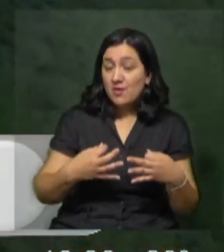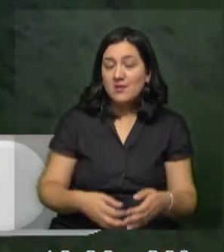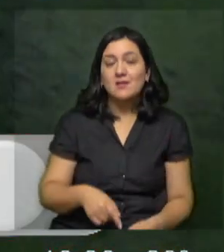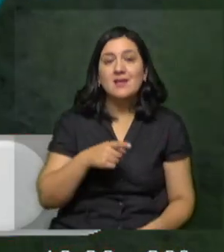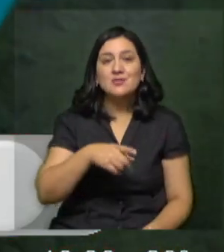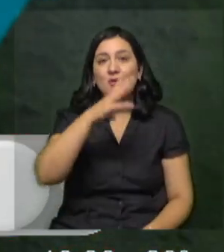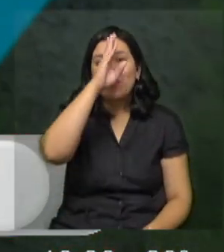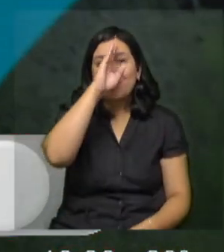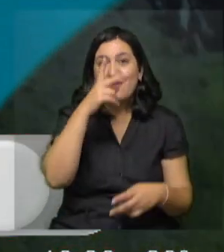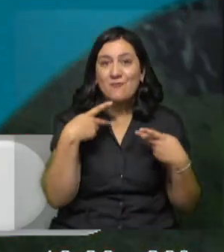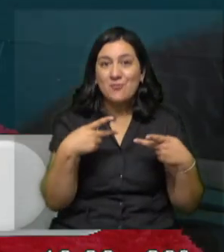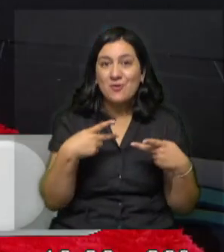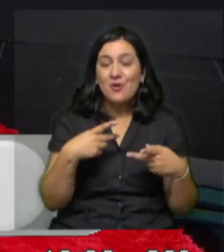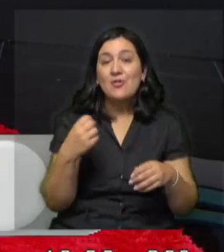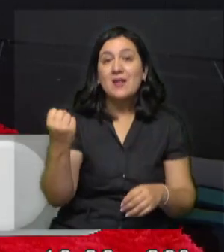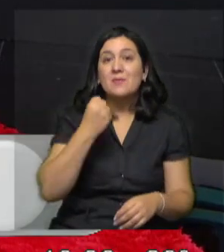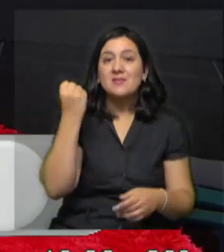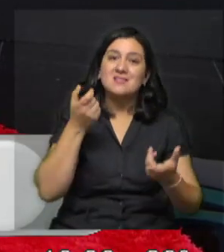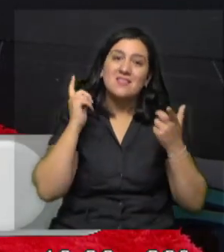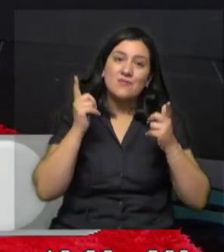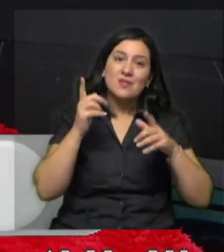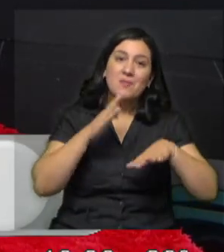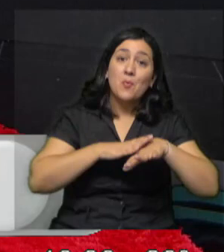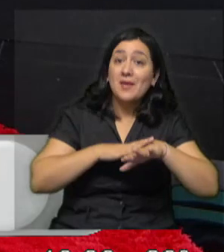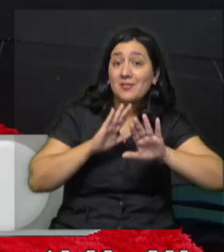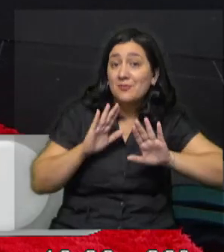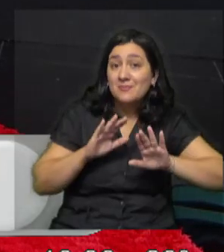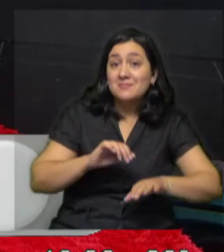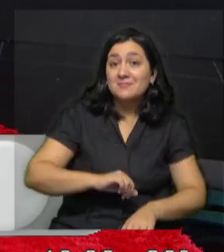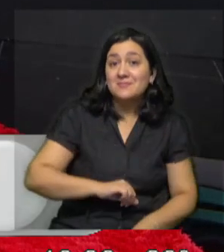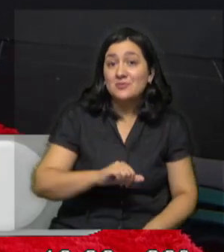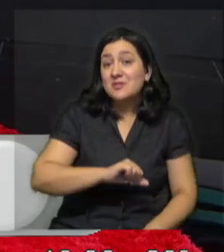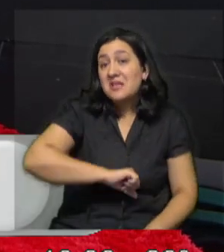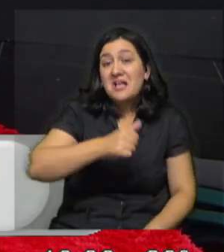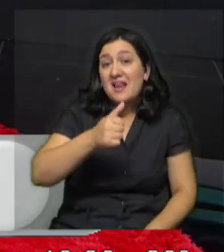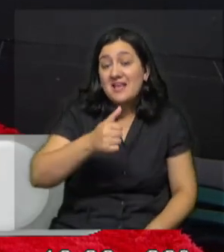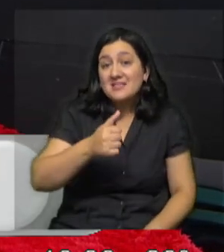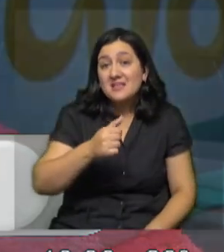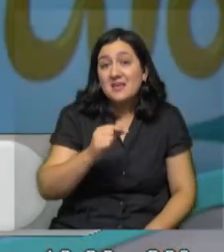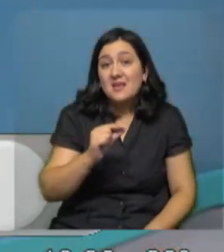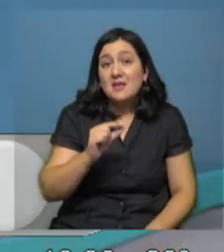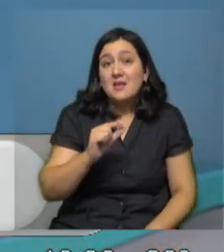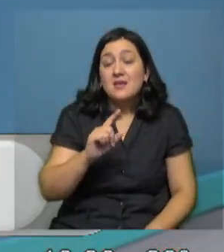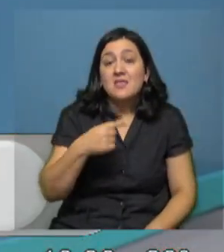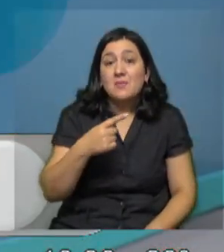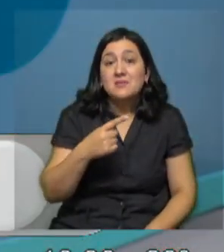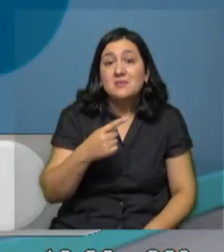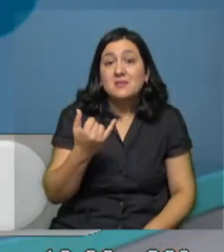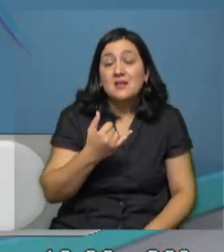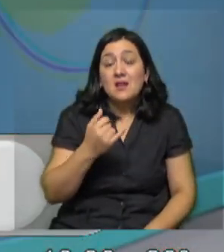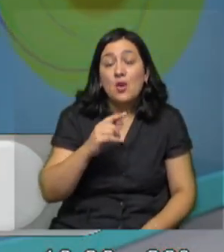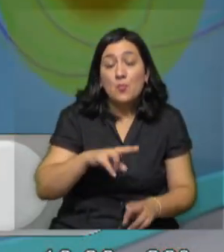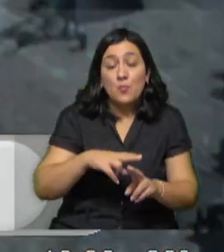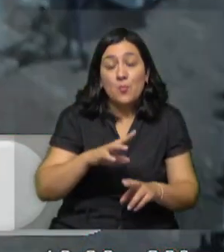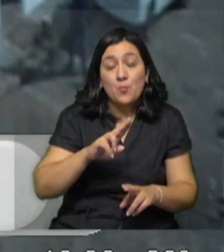lo aprendiste en el fútbol? ¿Eso de la importancia de disfrutar el momento y que ganás y no, al minutito tenés otra vez una oportunidad de ganar o perder?